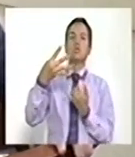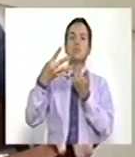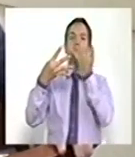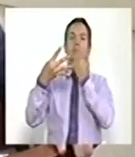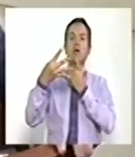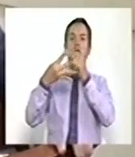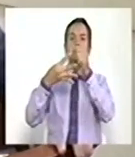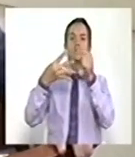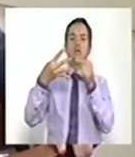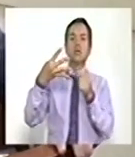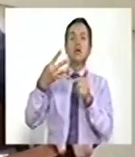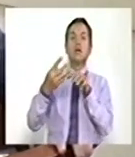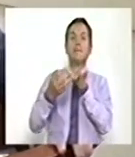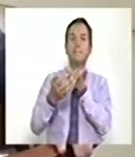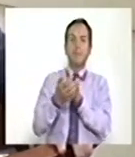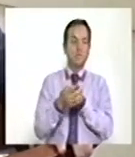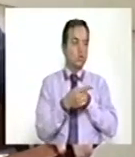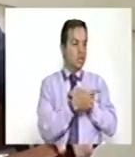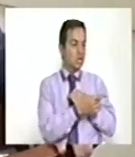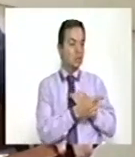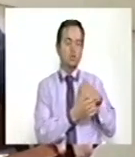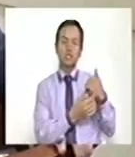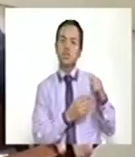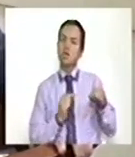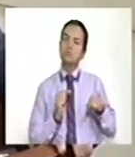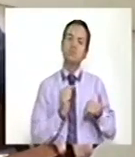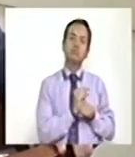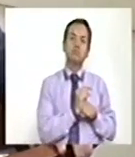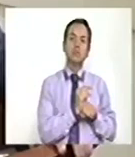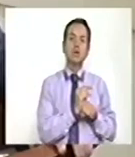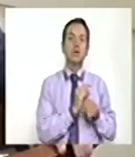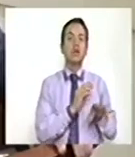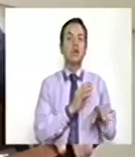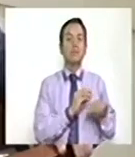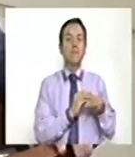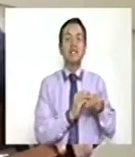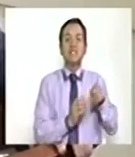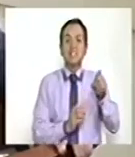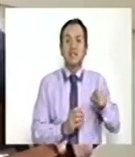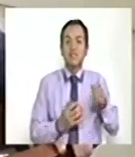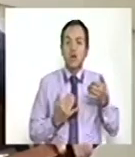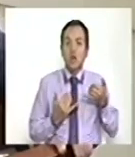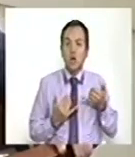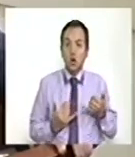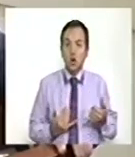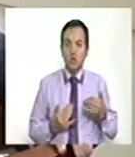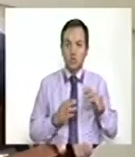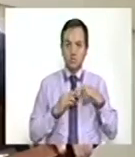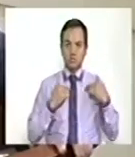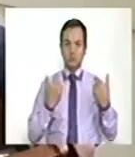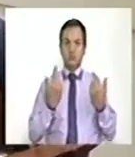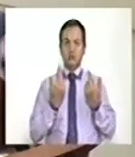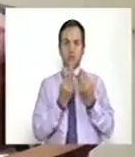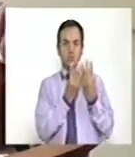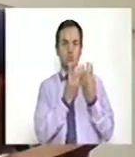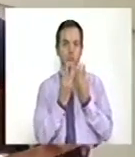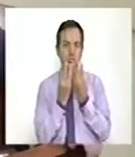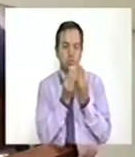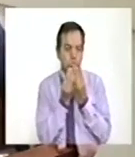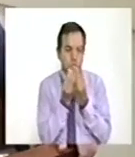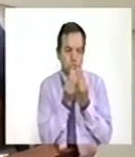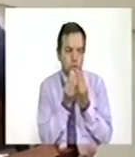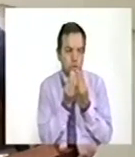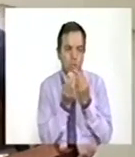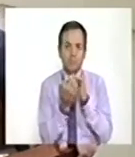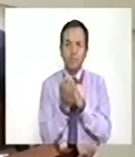4 delitos por los cuales han sido reprochados, y por eso hoy estamos acá, mirándolos a ustedes a